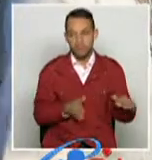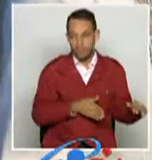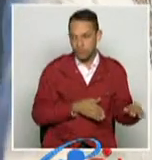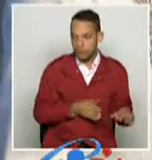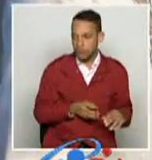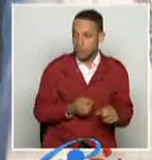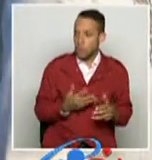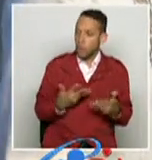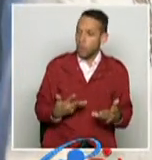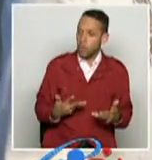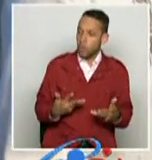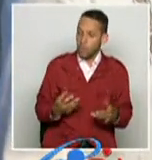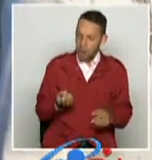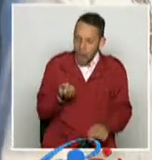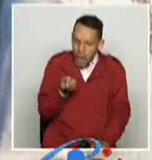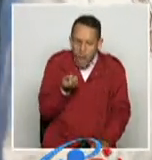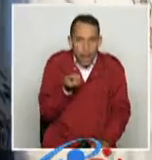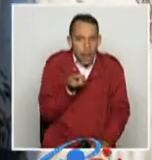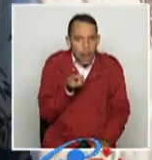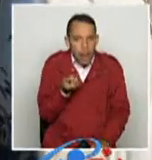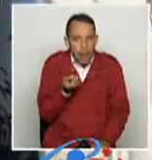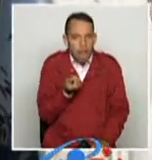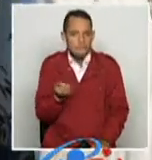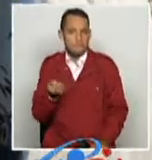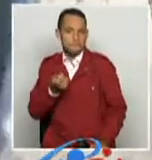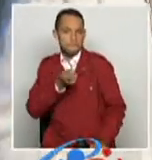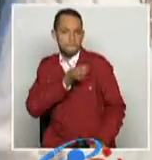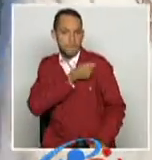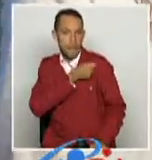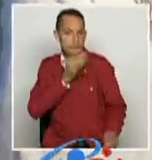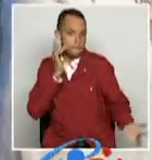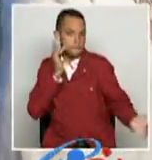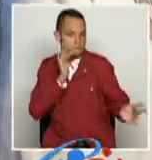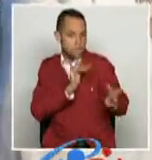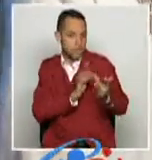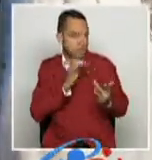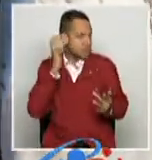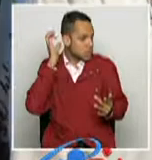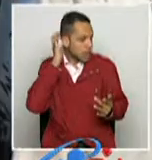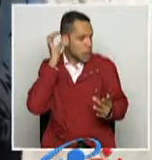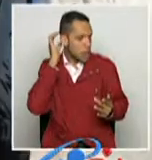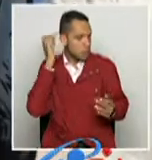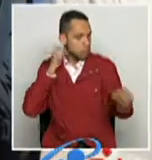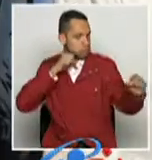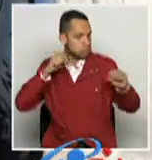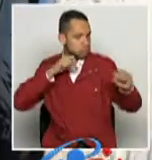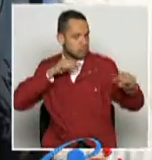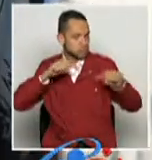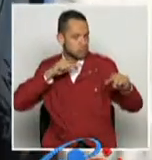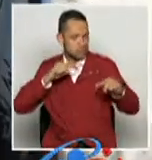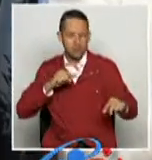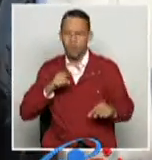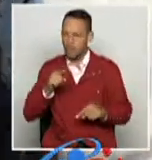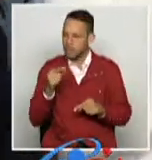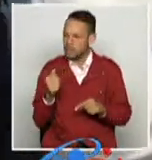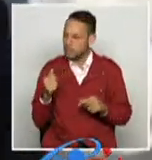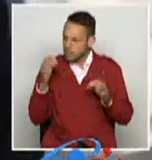Es increíble ver una aguja tan pequeña de acupuntura que pueda tener una conexión tan grande con el resto del cuerpo. ¿Cuál fue la que me dolía?